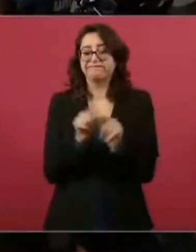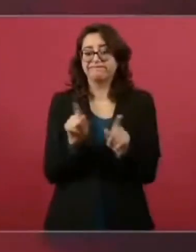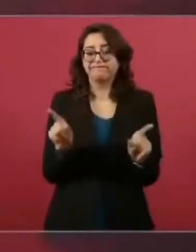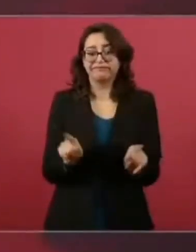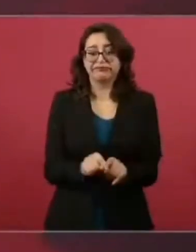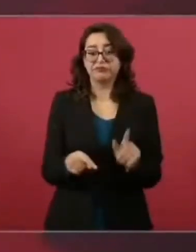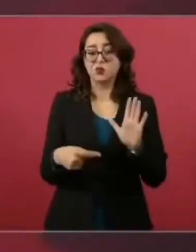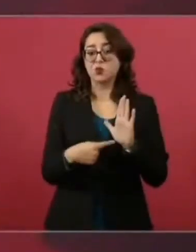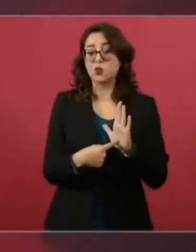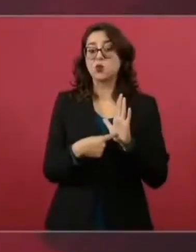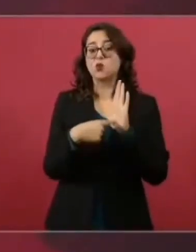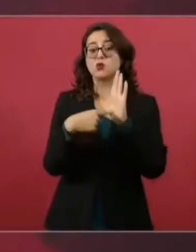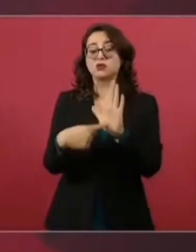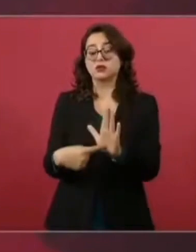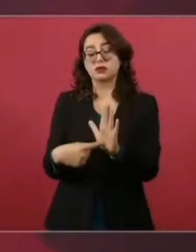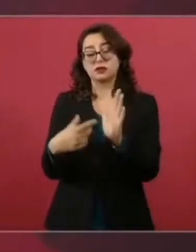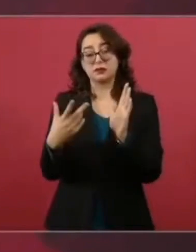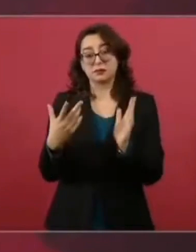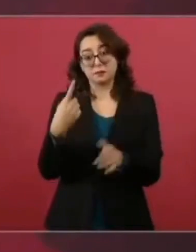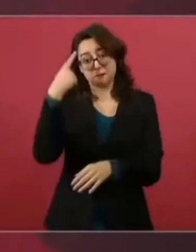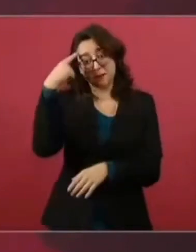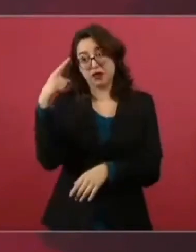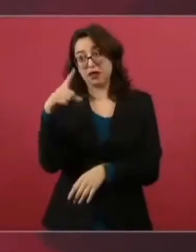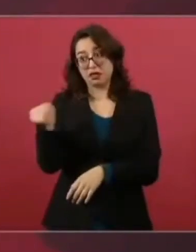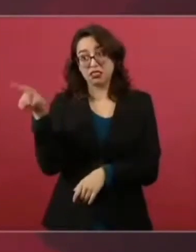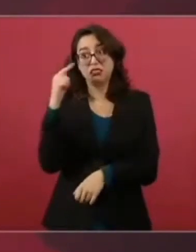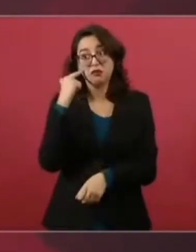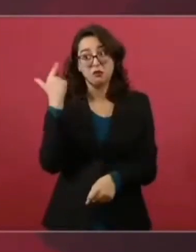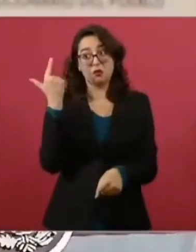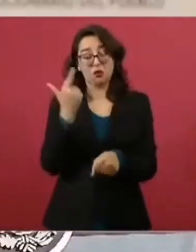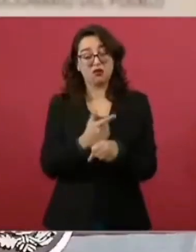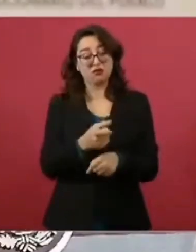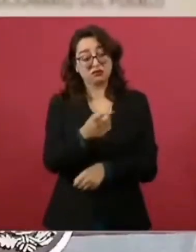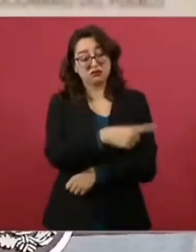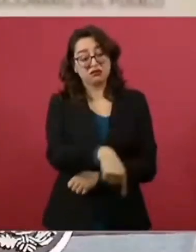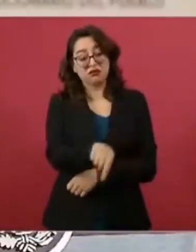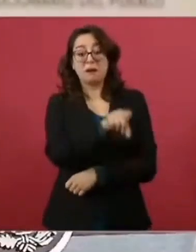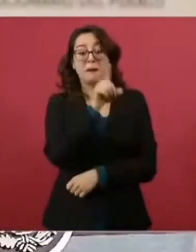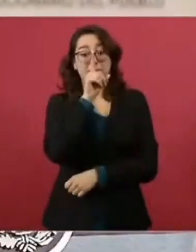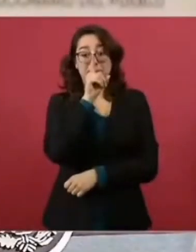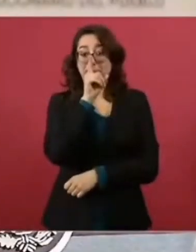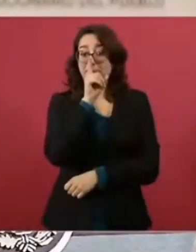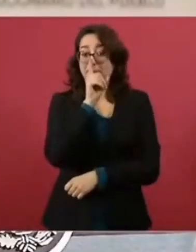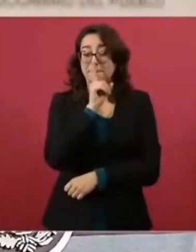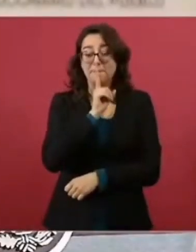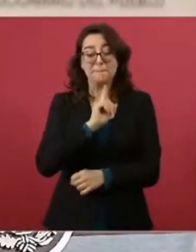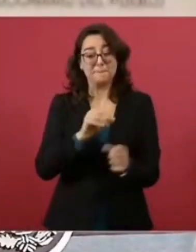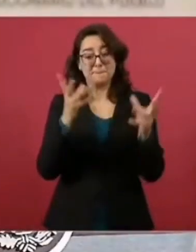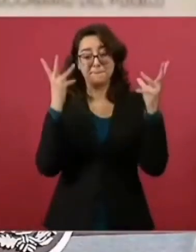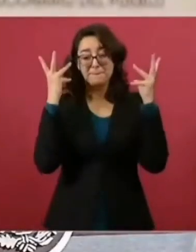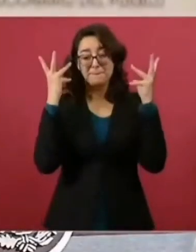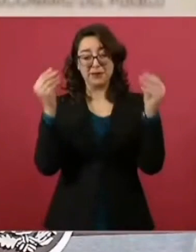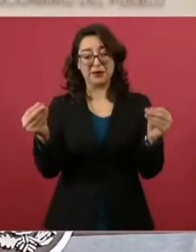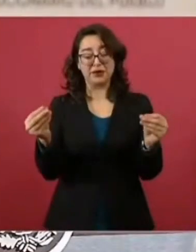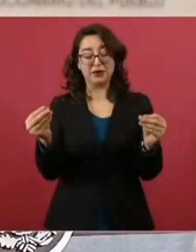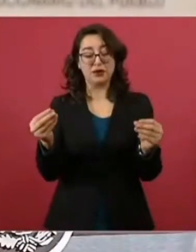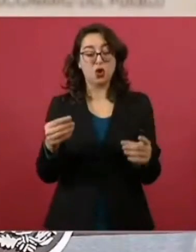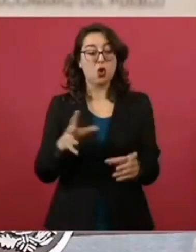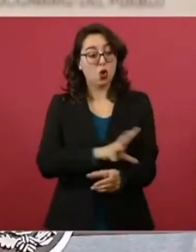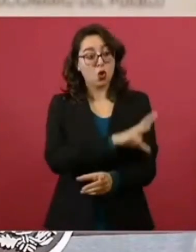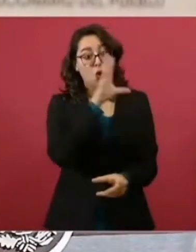breve, porque es una lluvia, una